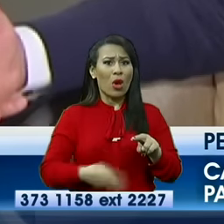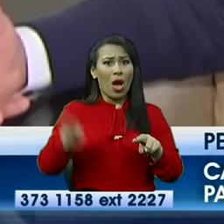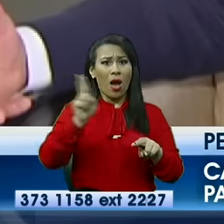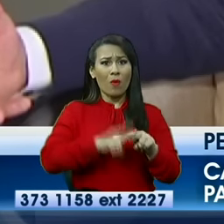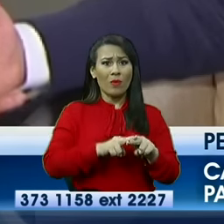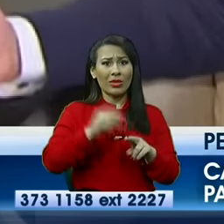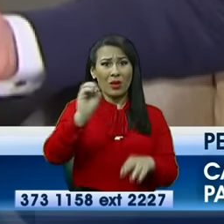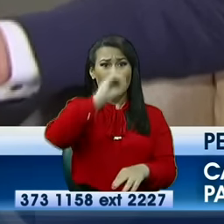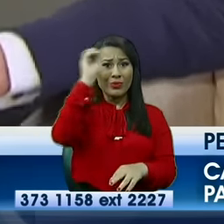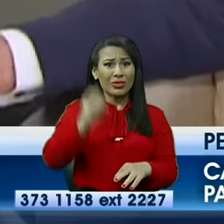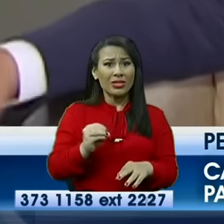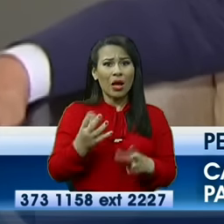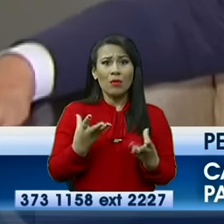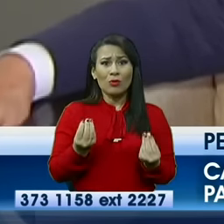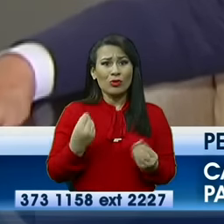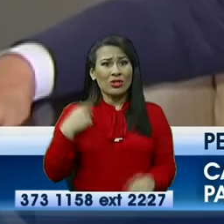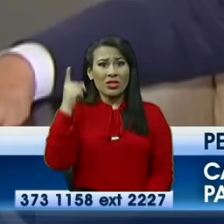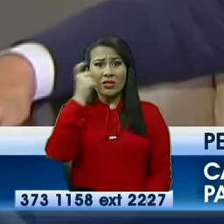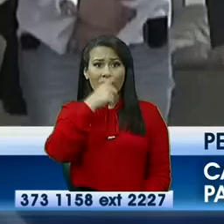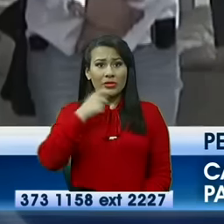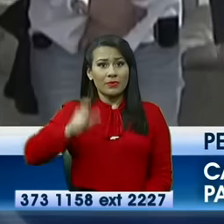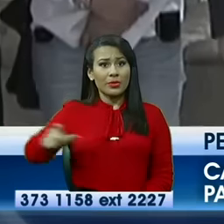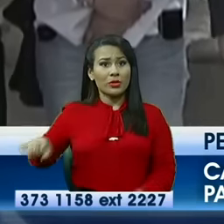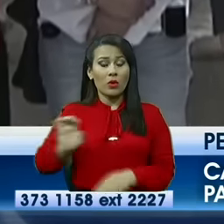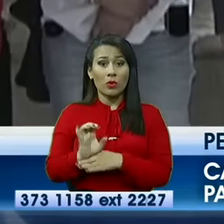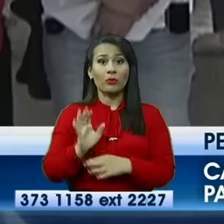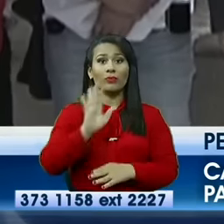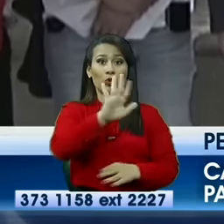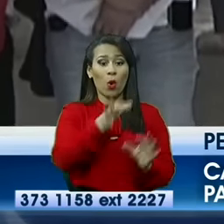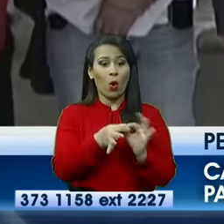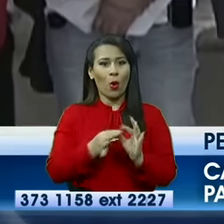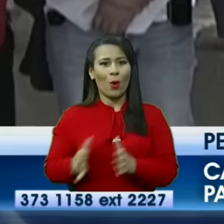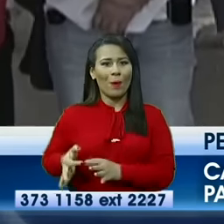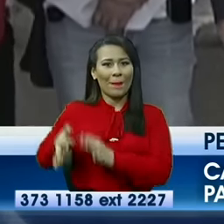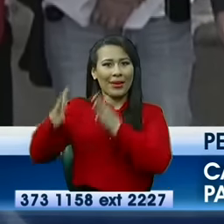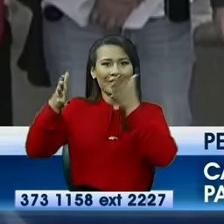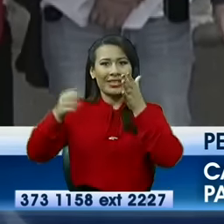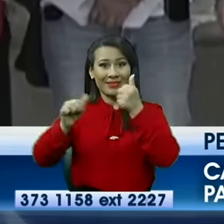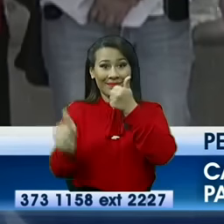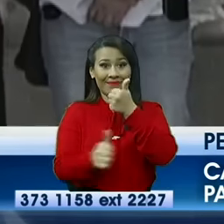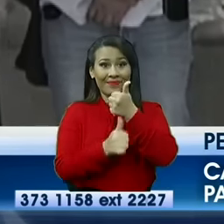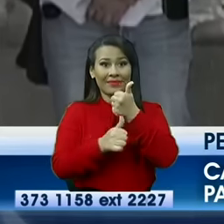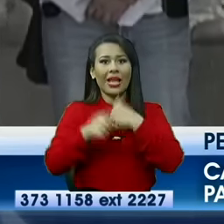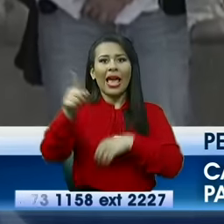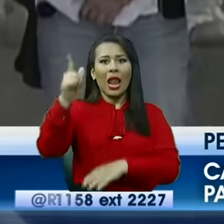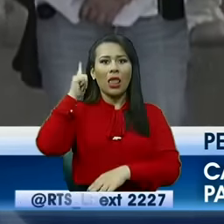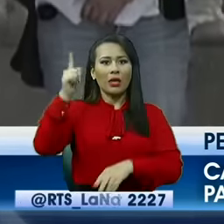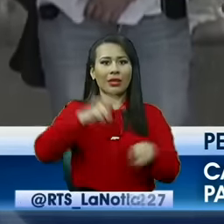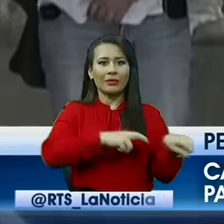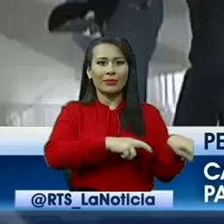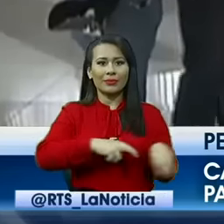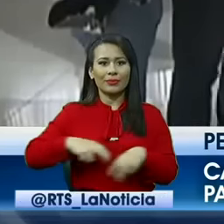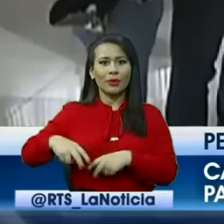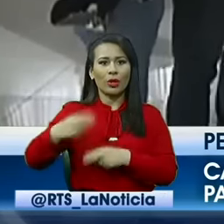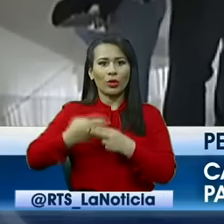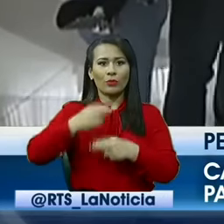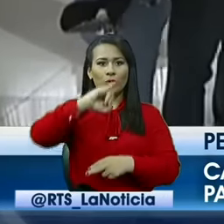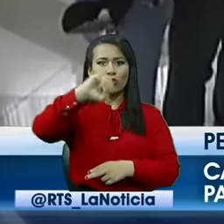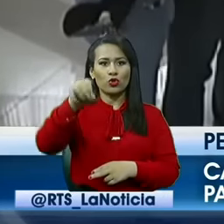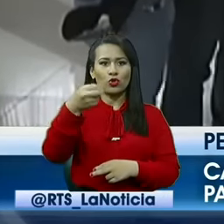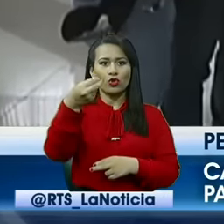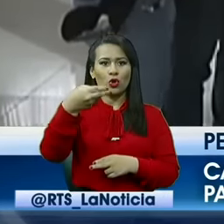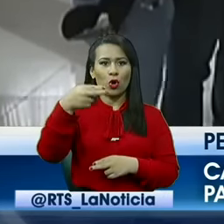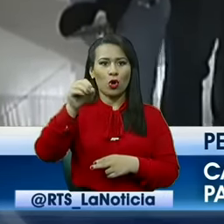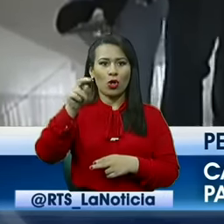intereses inaccesibles para los Ecuatorianos su compañero de Fórmula es el dirigente agricultor Johnny Jorge de ahí su